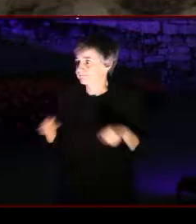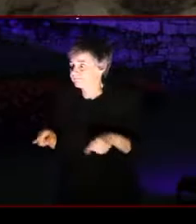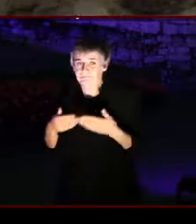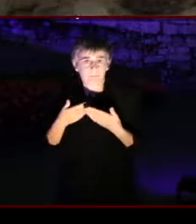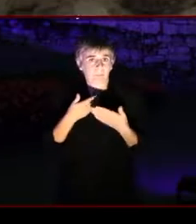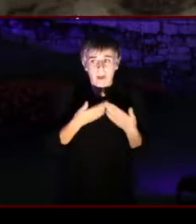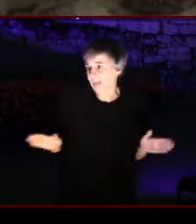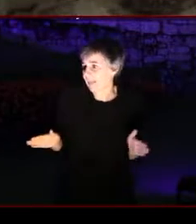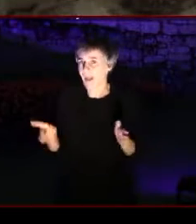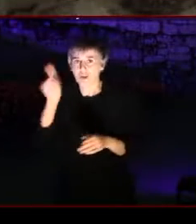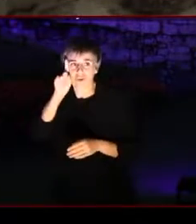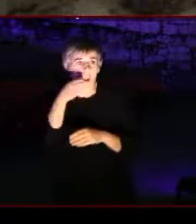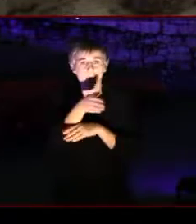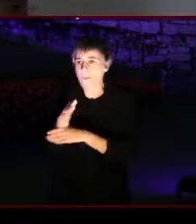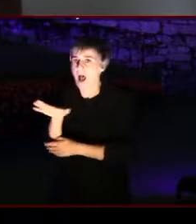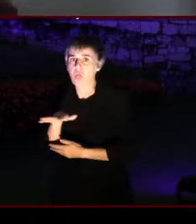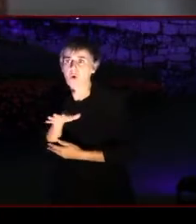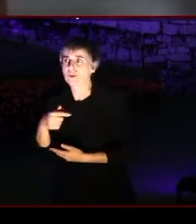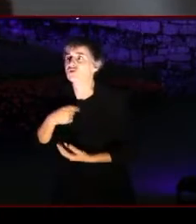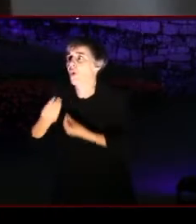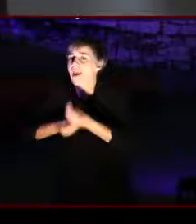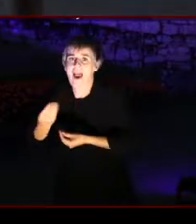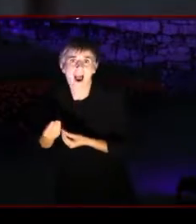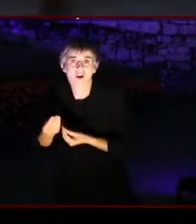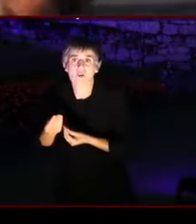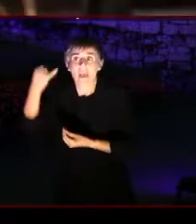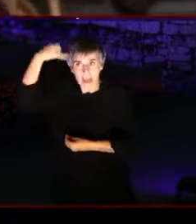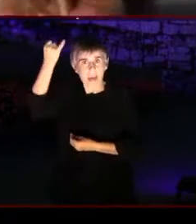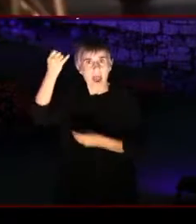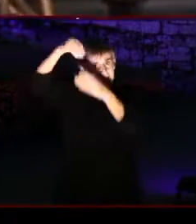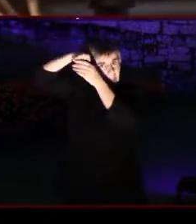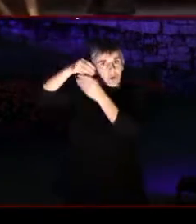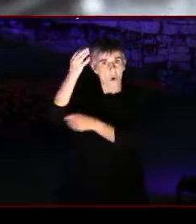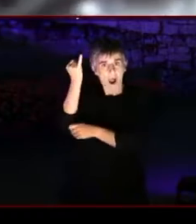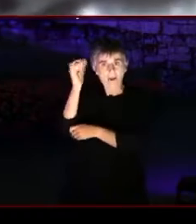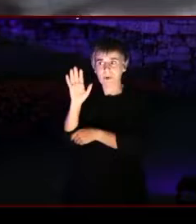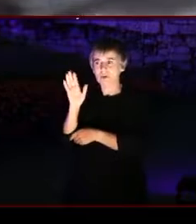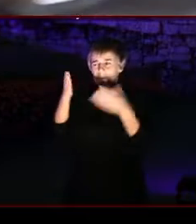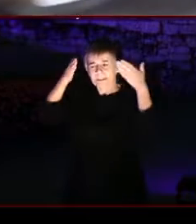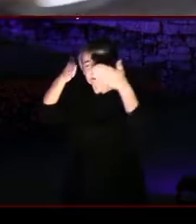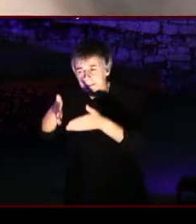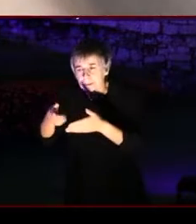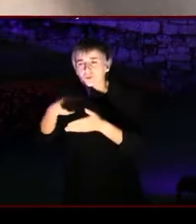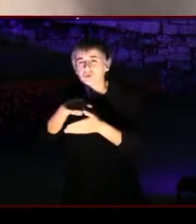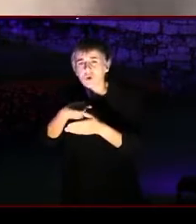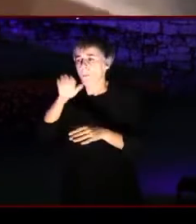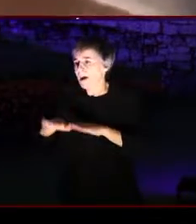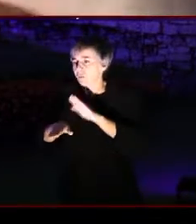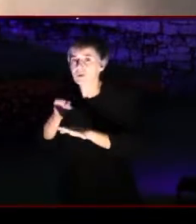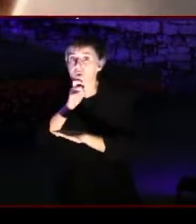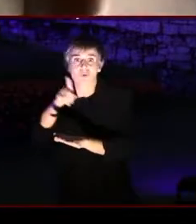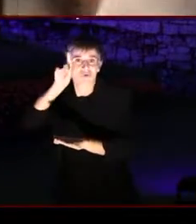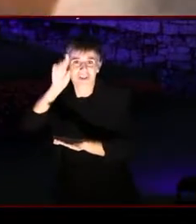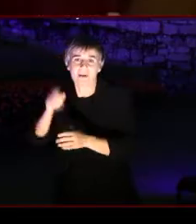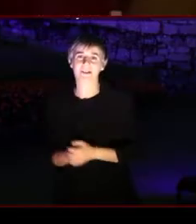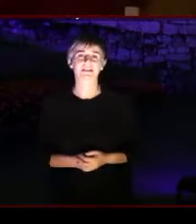me agarro? Porque tienes muchas ideas de muchas cosas, pero no sabes cómo centrarlas y cómo proyectar tu carrera. Realmente